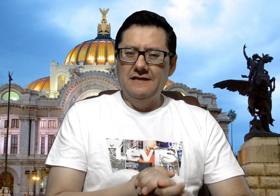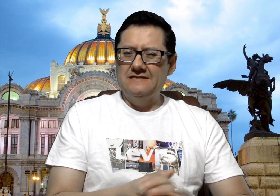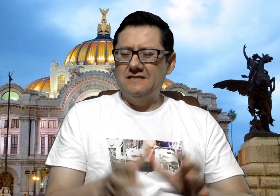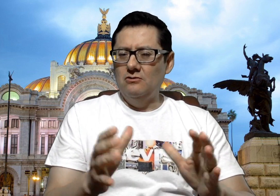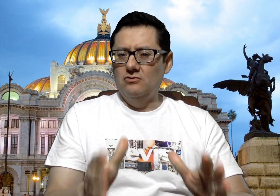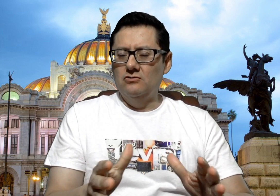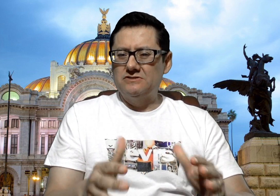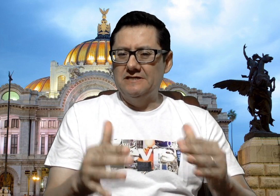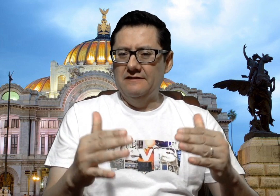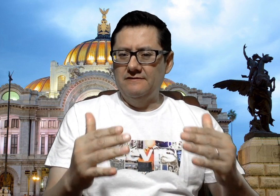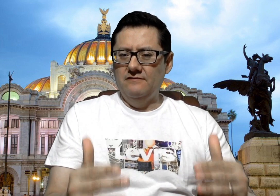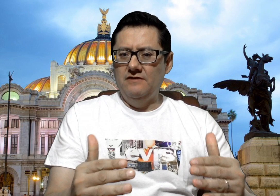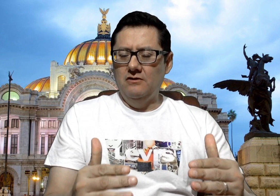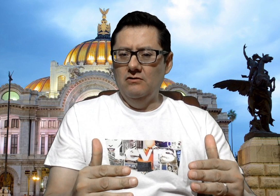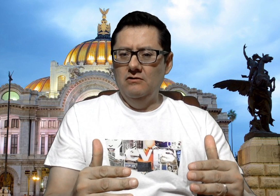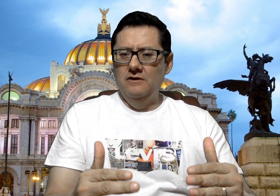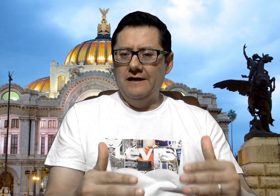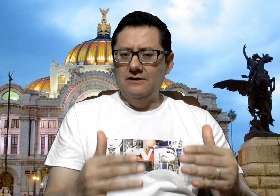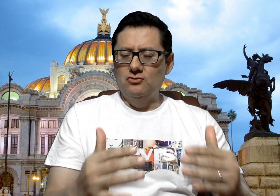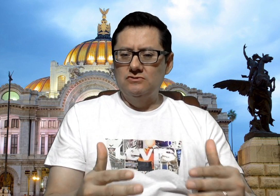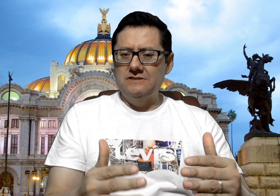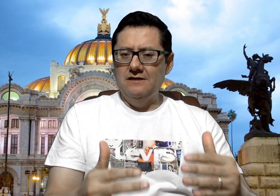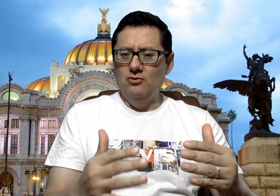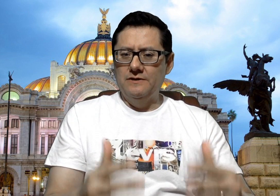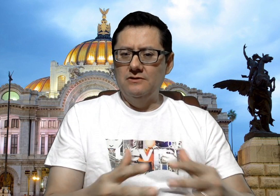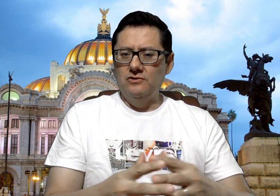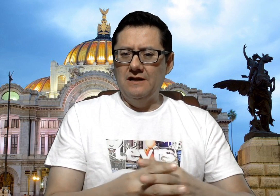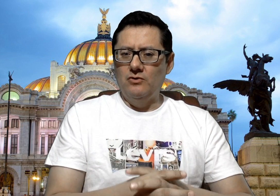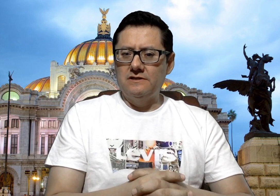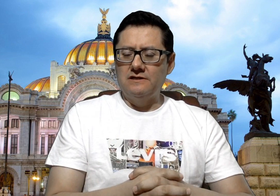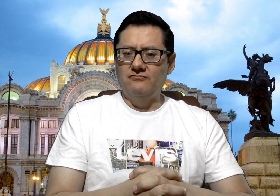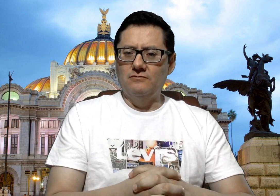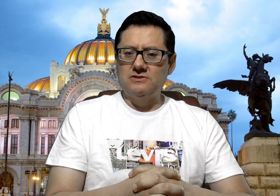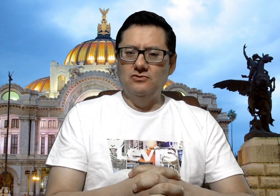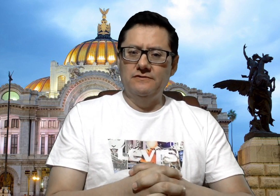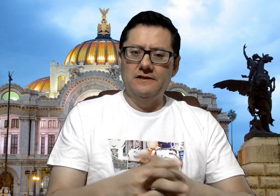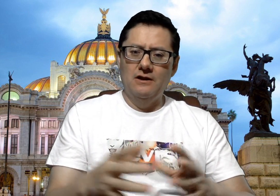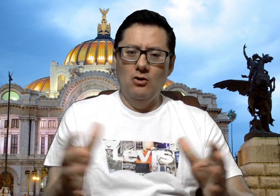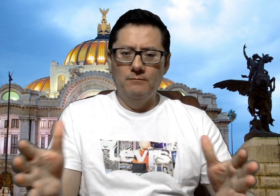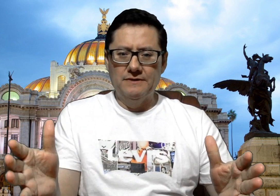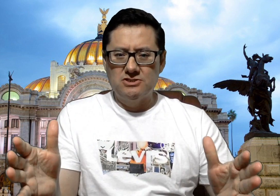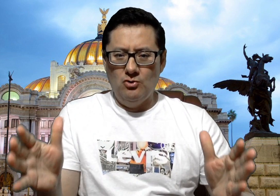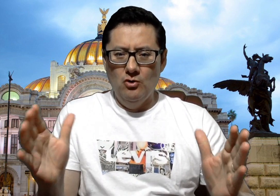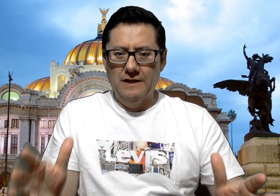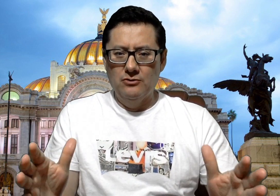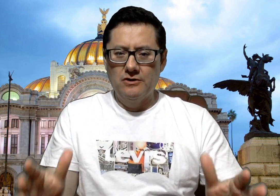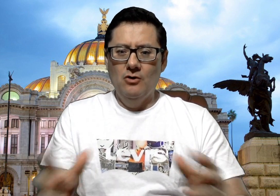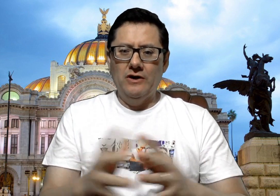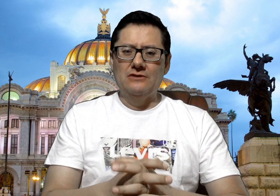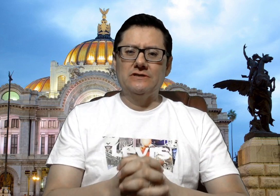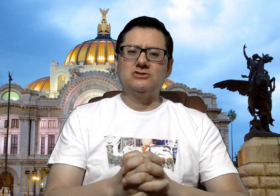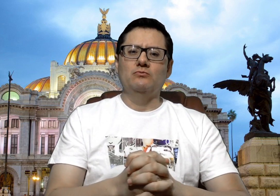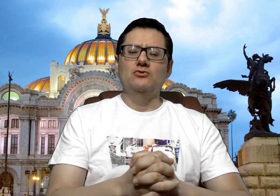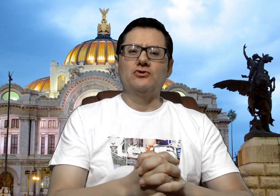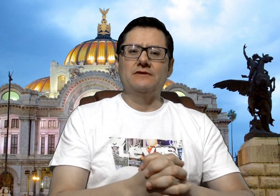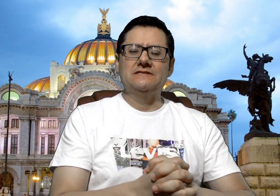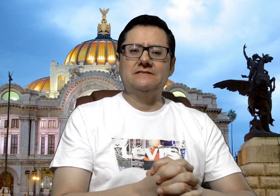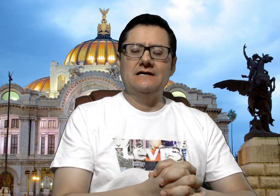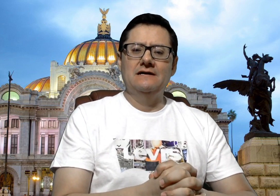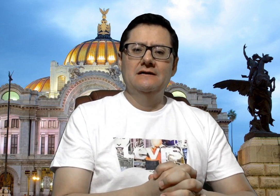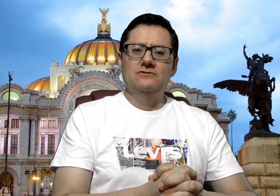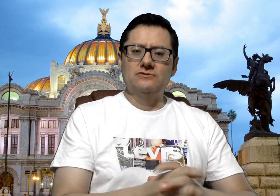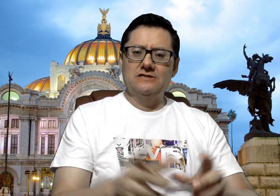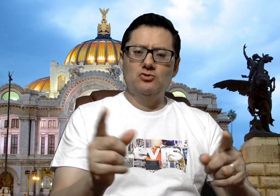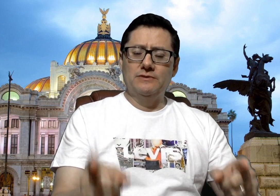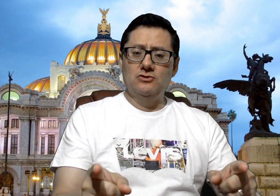COVID-19 y este logro científico que anuncia el gobierno de la Cuarta Transformación de López Obrador. Ojalá nos des tu punto de